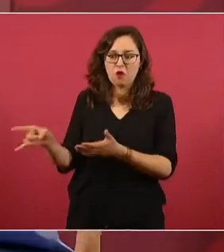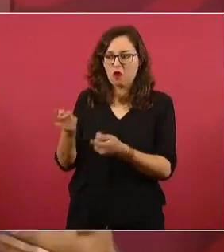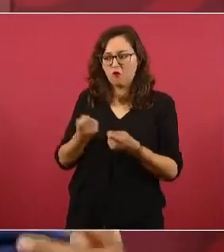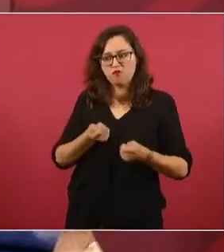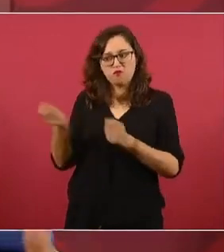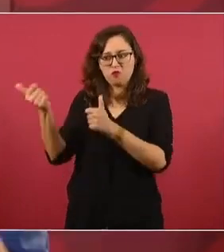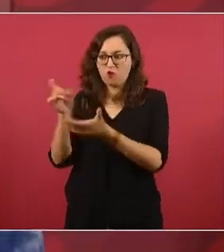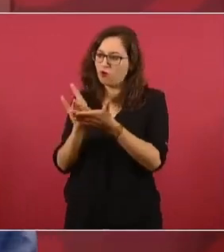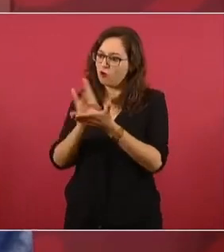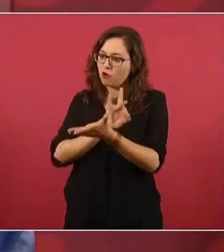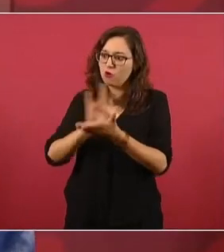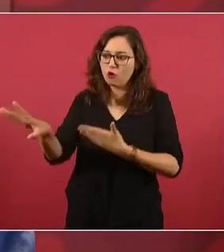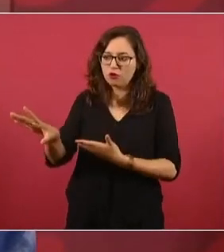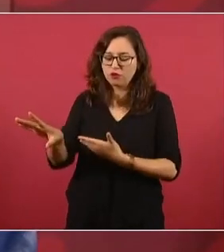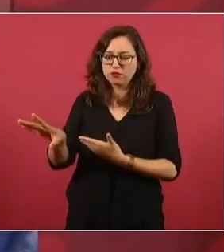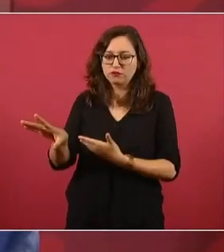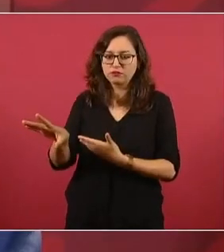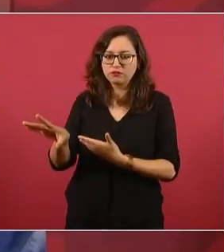ahora